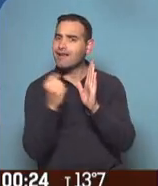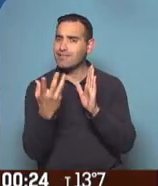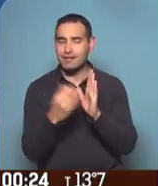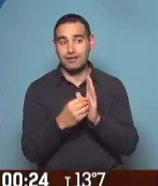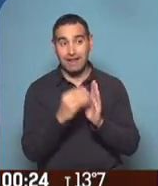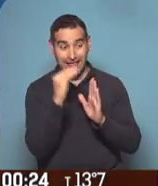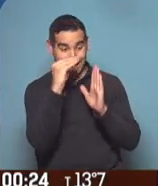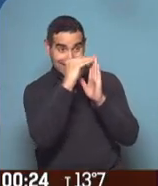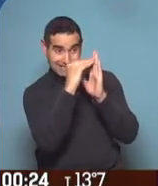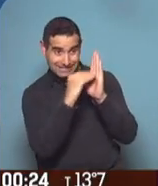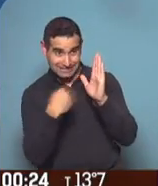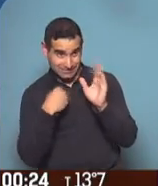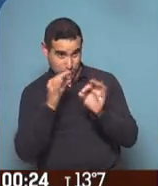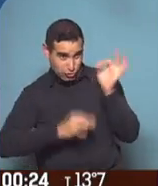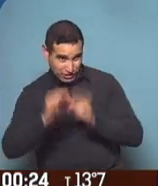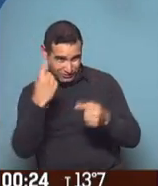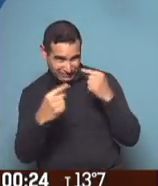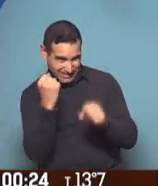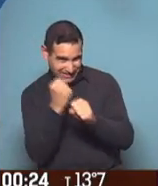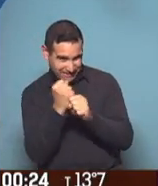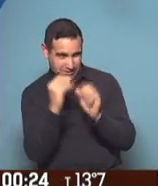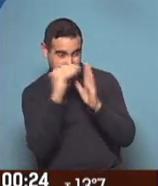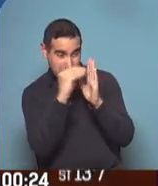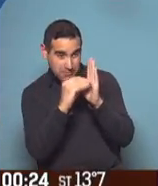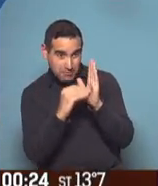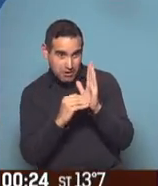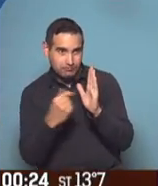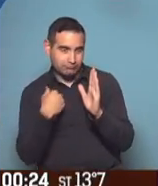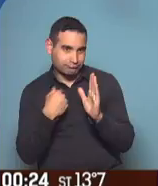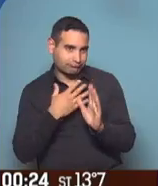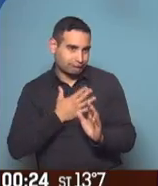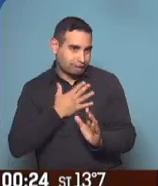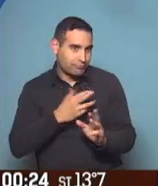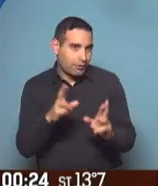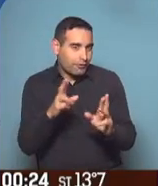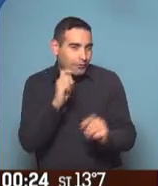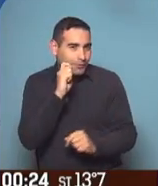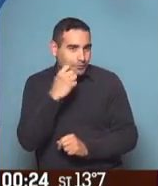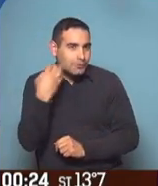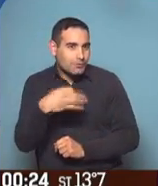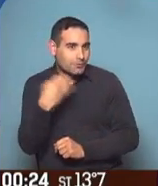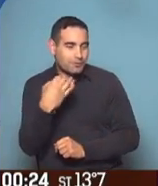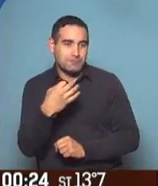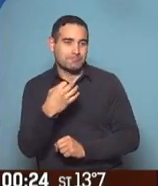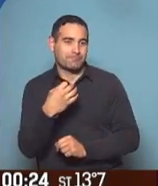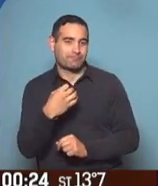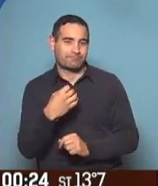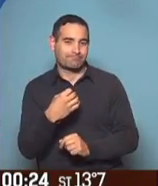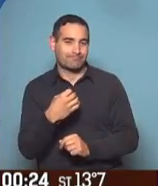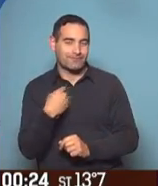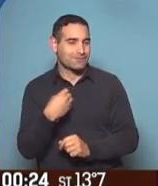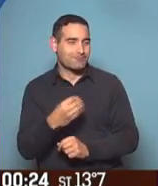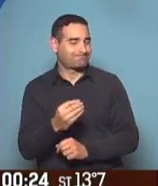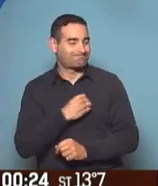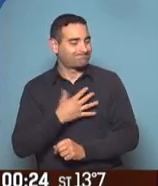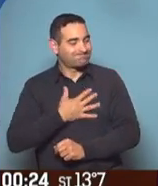esa vista como una como tuve la fortuna de poder participar en el gran aventura de la humanidad y eso es una cosa